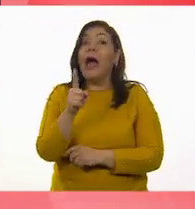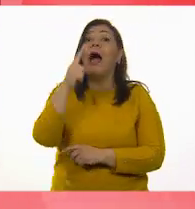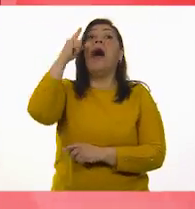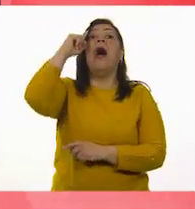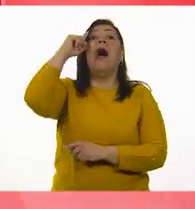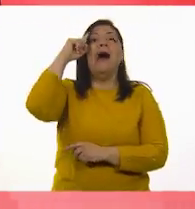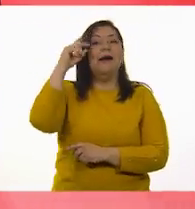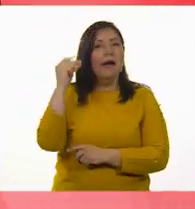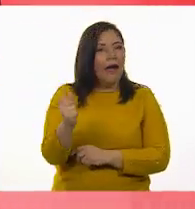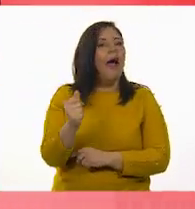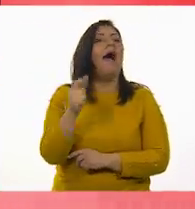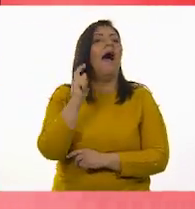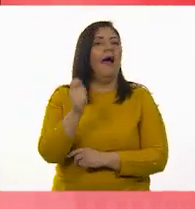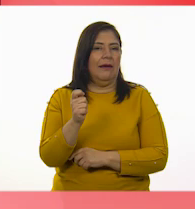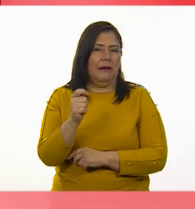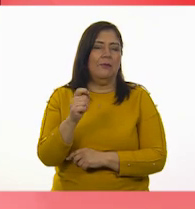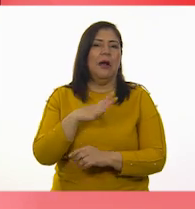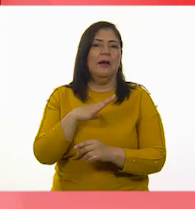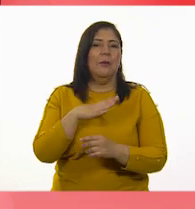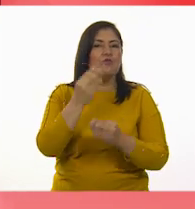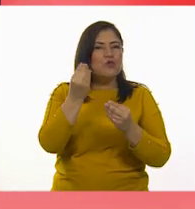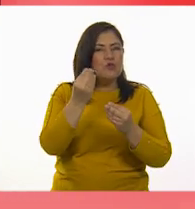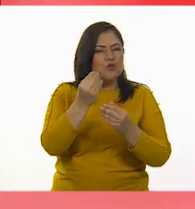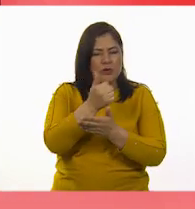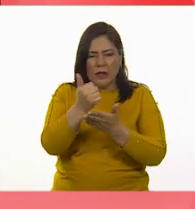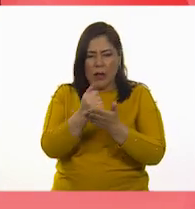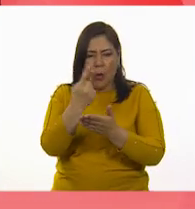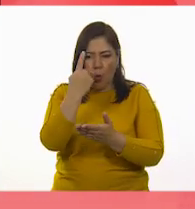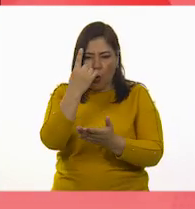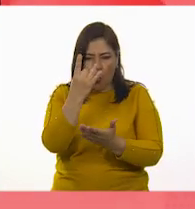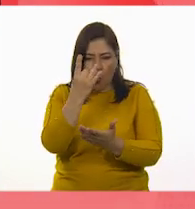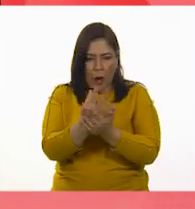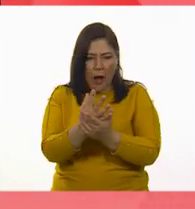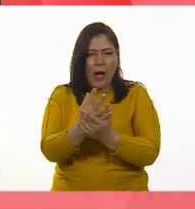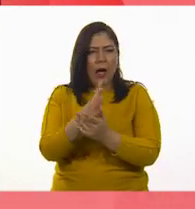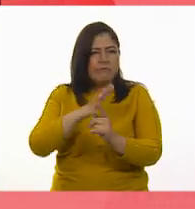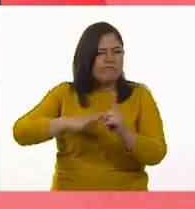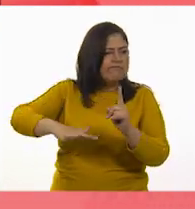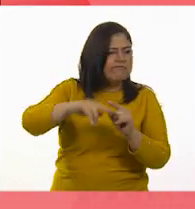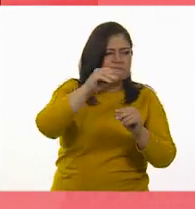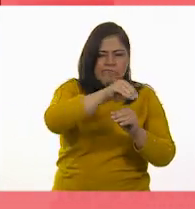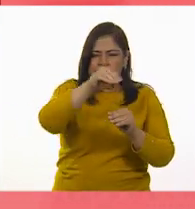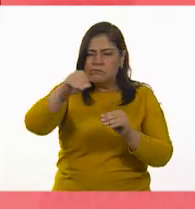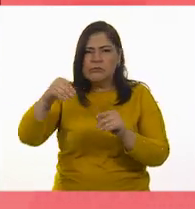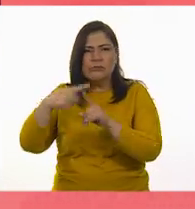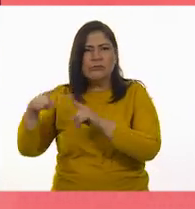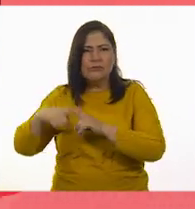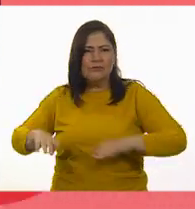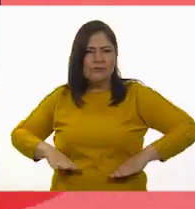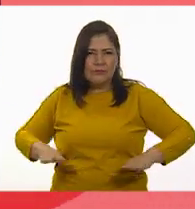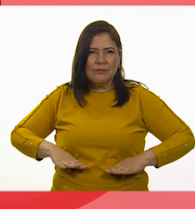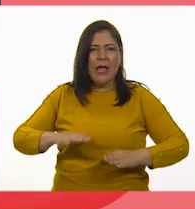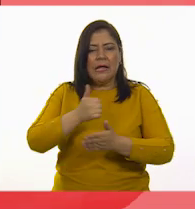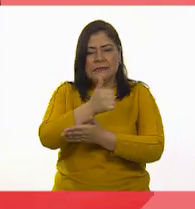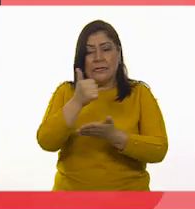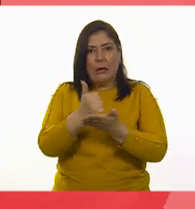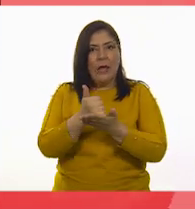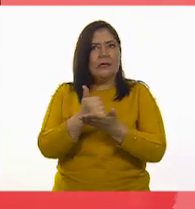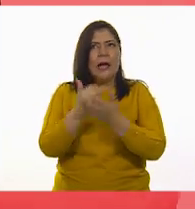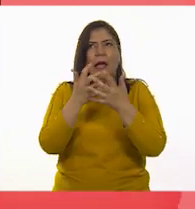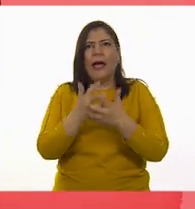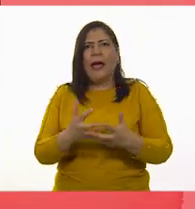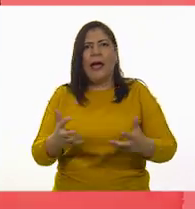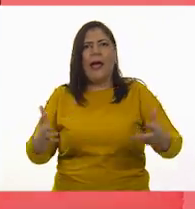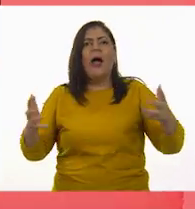sé, muchas ciudades en una misma, pero ¿es posible? A ver, tendría que ser una ciudad enorme,